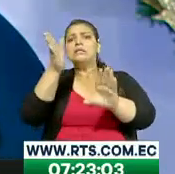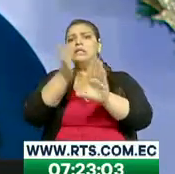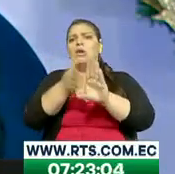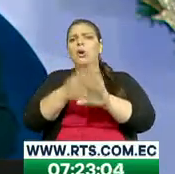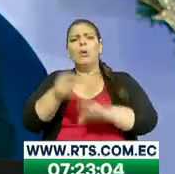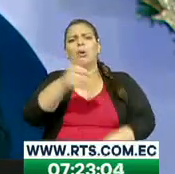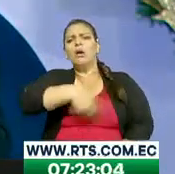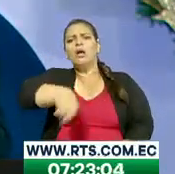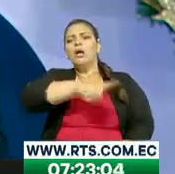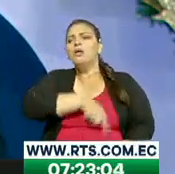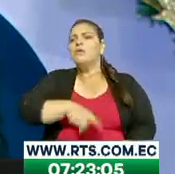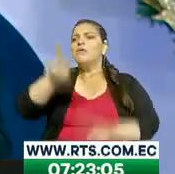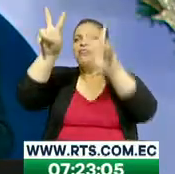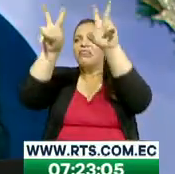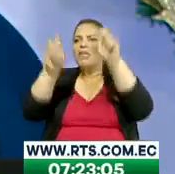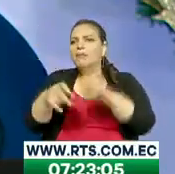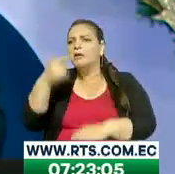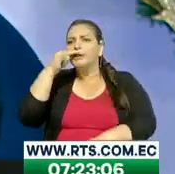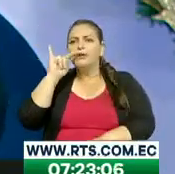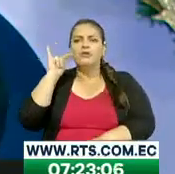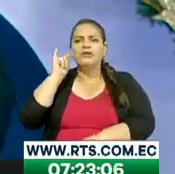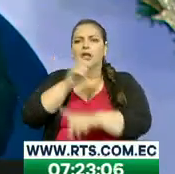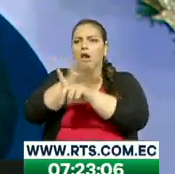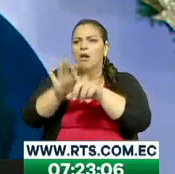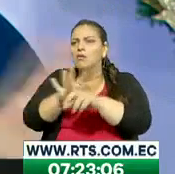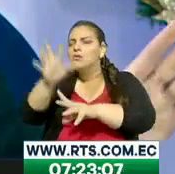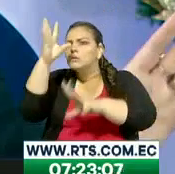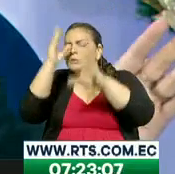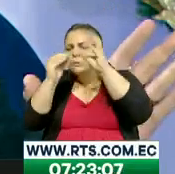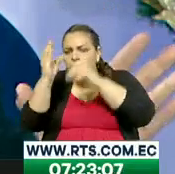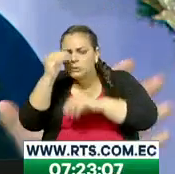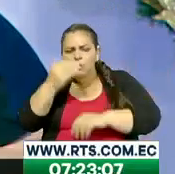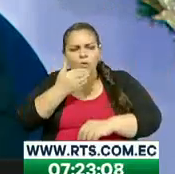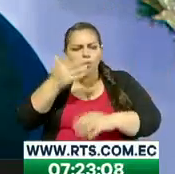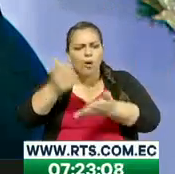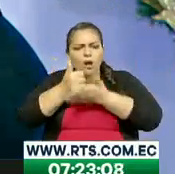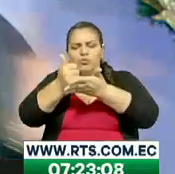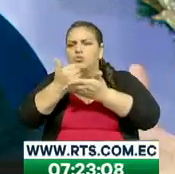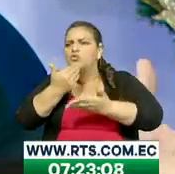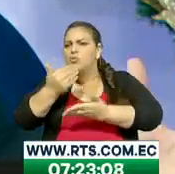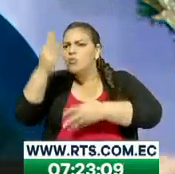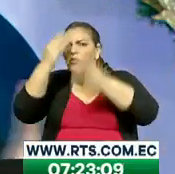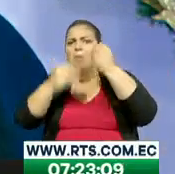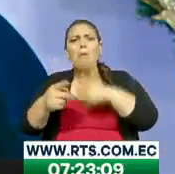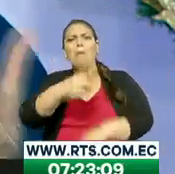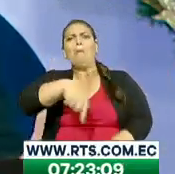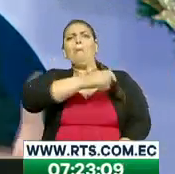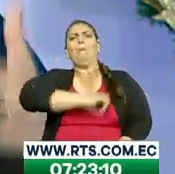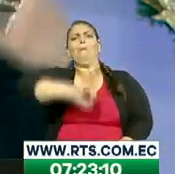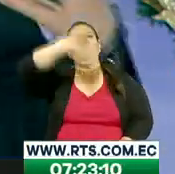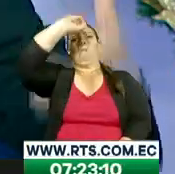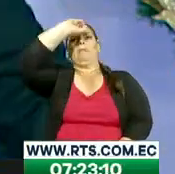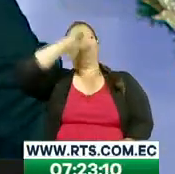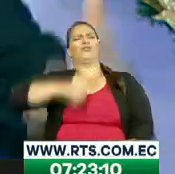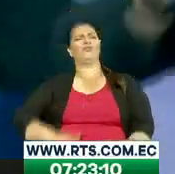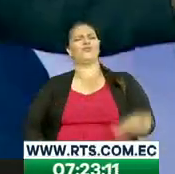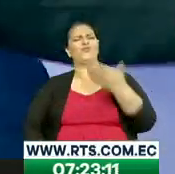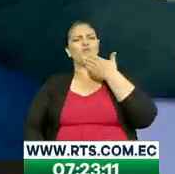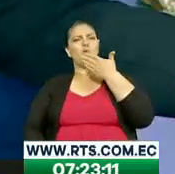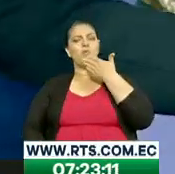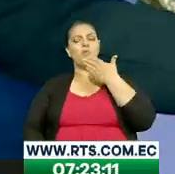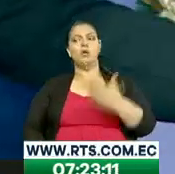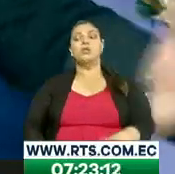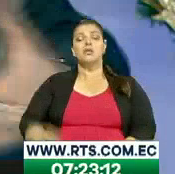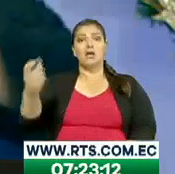hoy. Y nosotros trajimos dos argentinas que son escritoras de más de 6 libros y se capacitó a gente, pero es algo que estamos haciendo